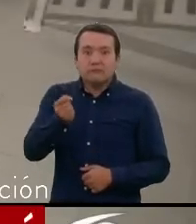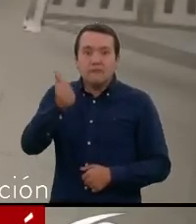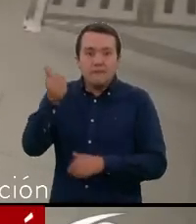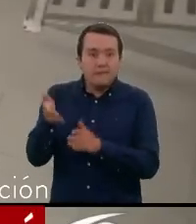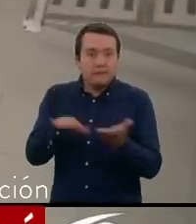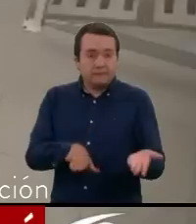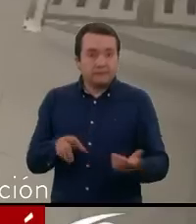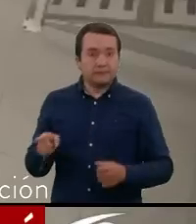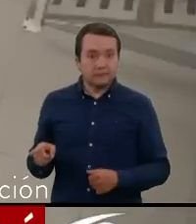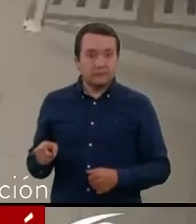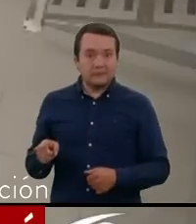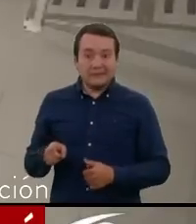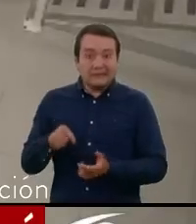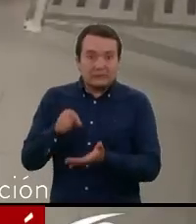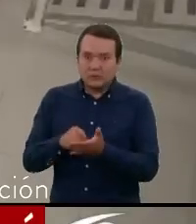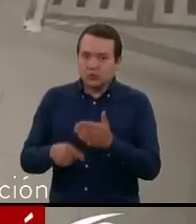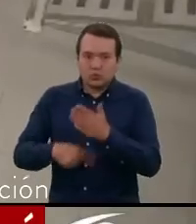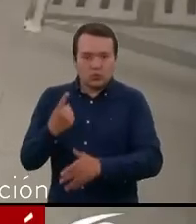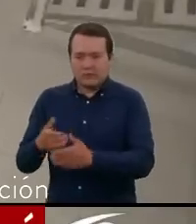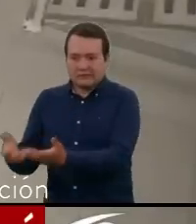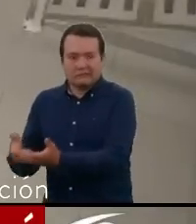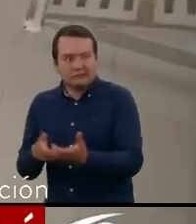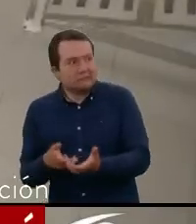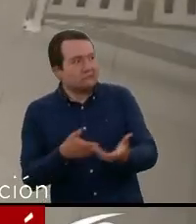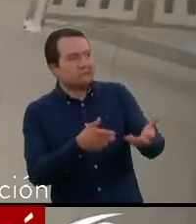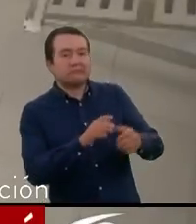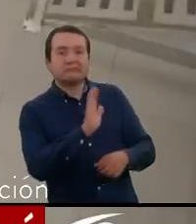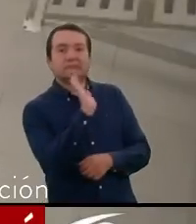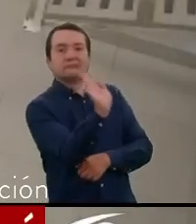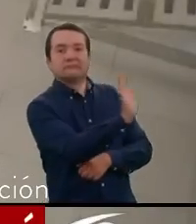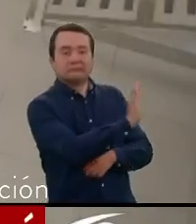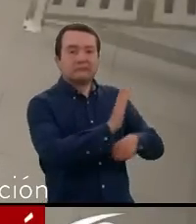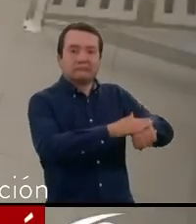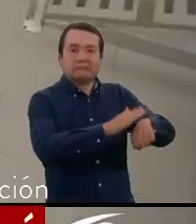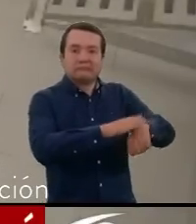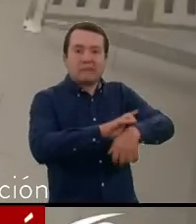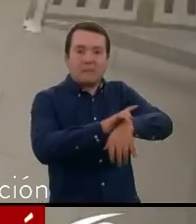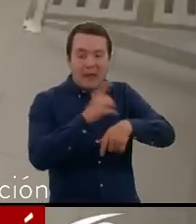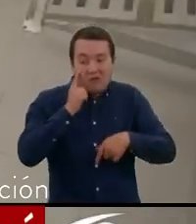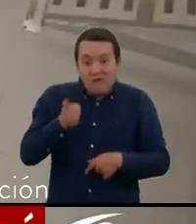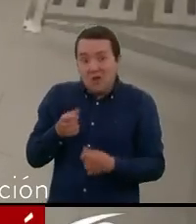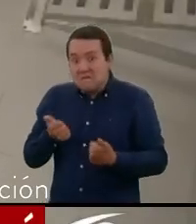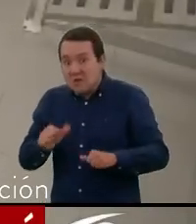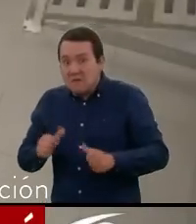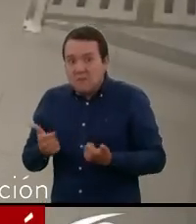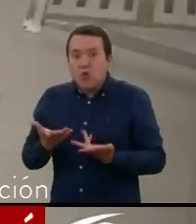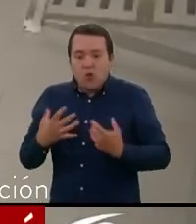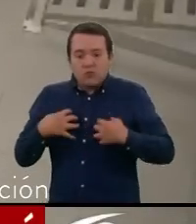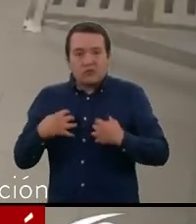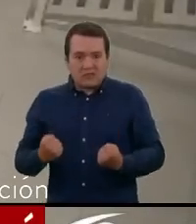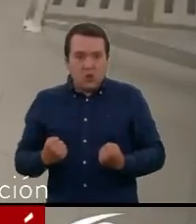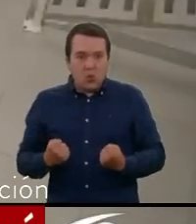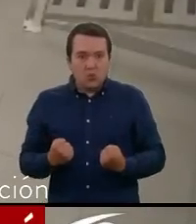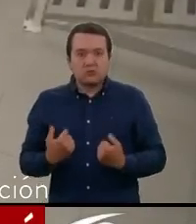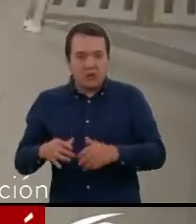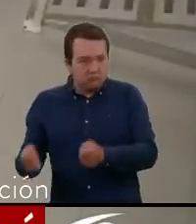riesgo. Por eso de inmediato se dio aviso al personal médico para verificar su estado de salud y luego fue